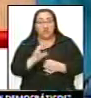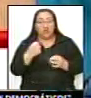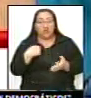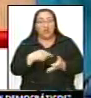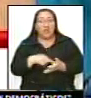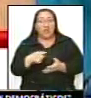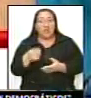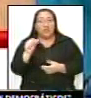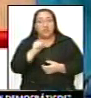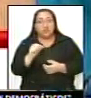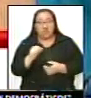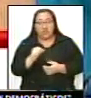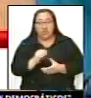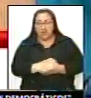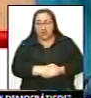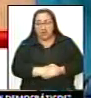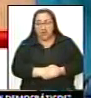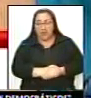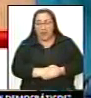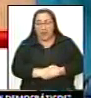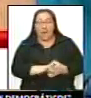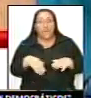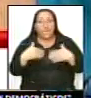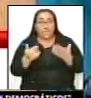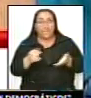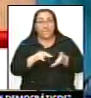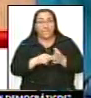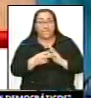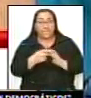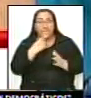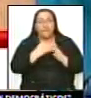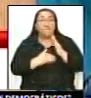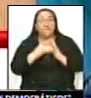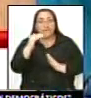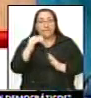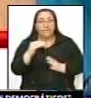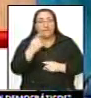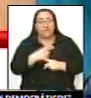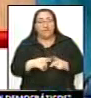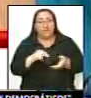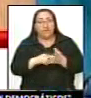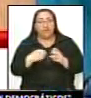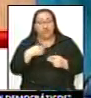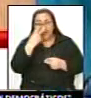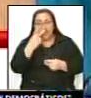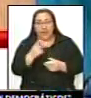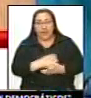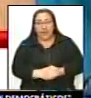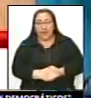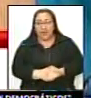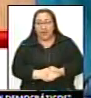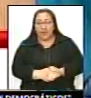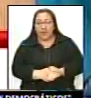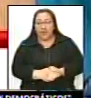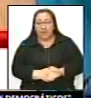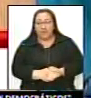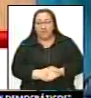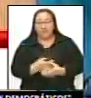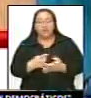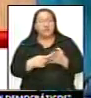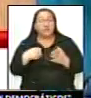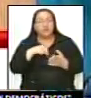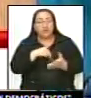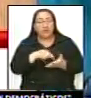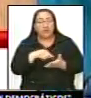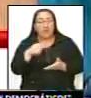en soles podría aparentemente ser mayor, pero hay que tener en cuenta que estamos endeudándonos